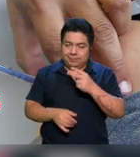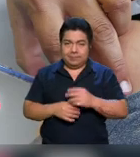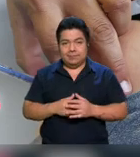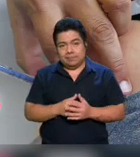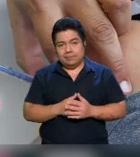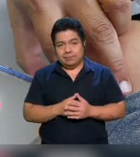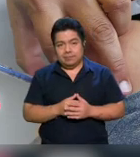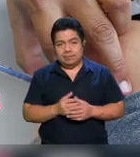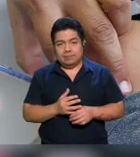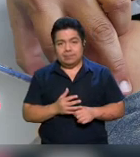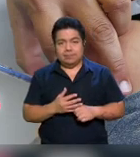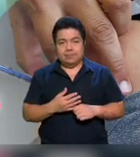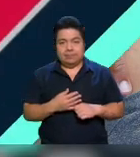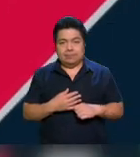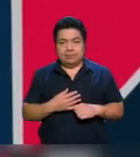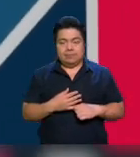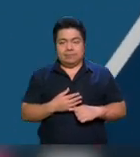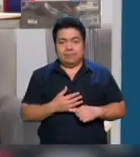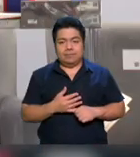inmunización.